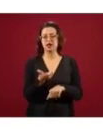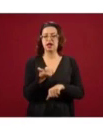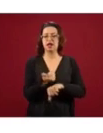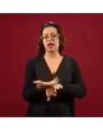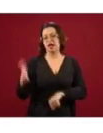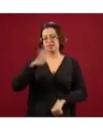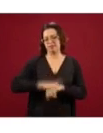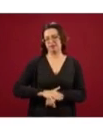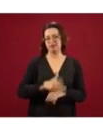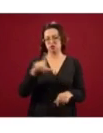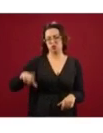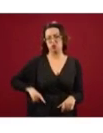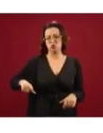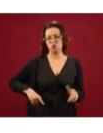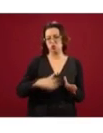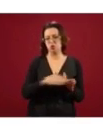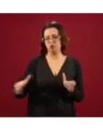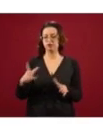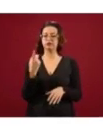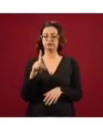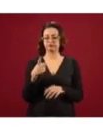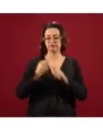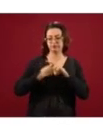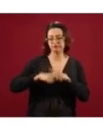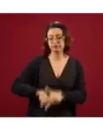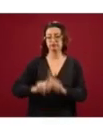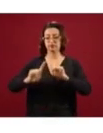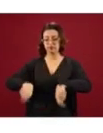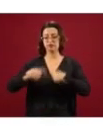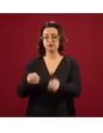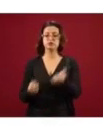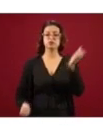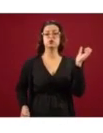pero se mantuvo una estabilidad en los precios netos